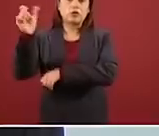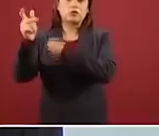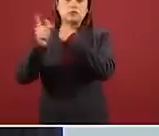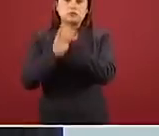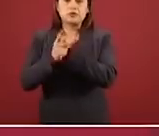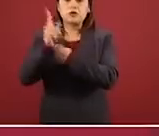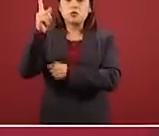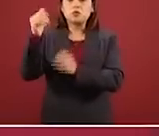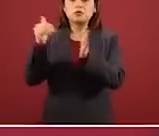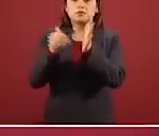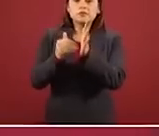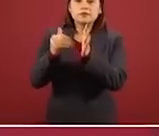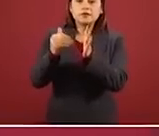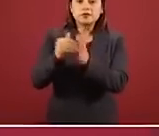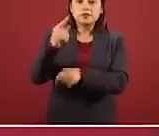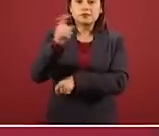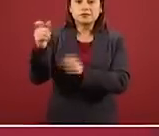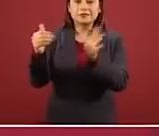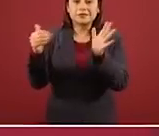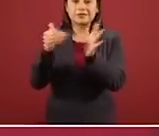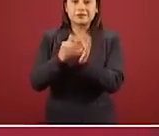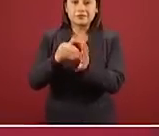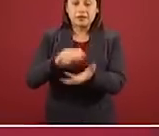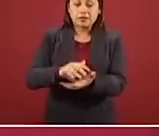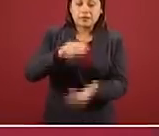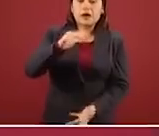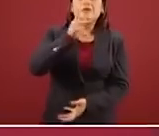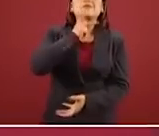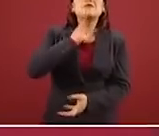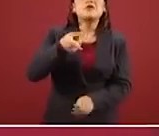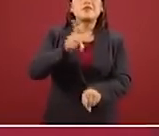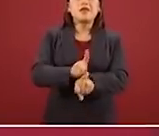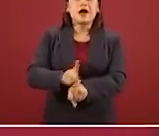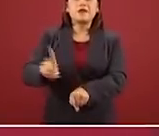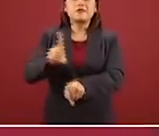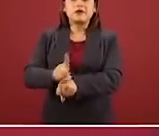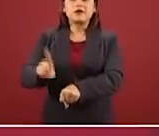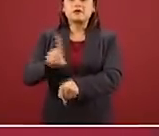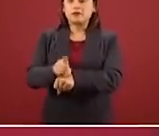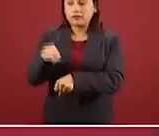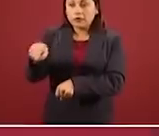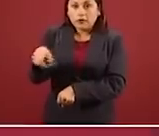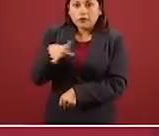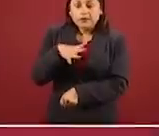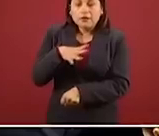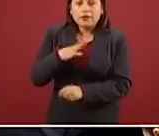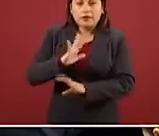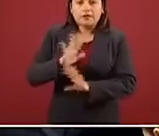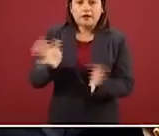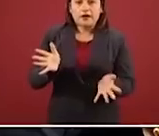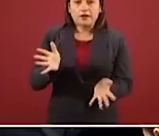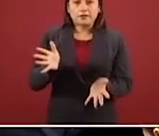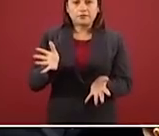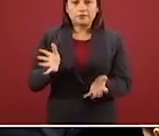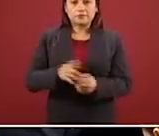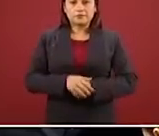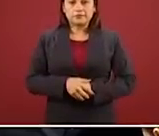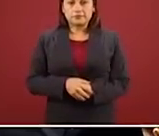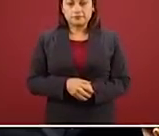1.100.000 barriles diarios de petróleo. Está la infraestructura. Bueno, no hubiésemos podido